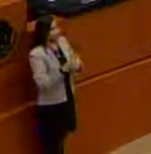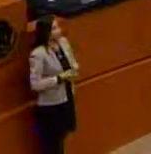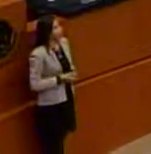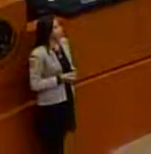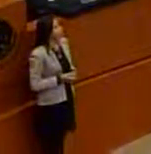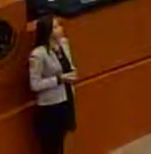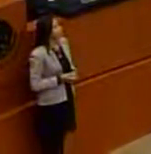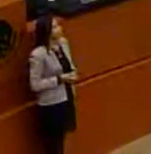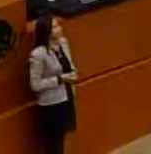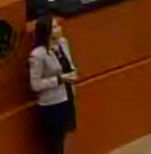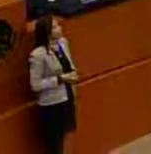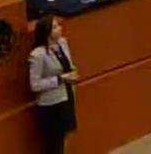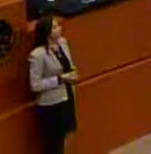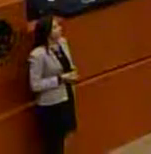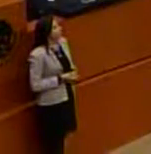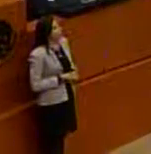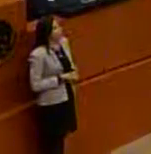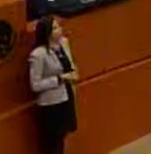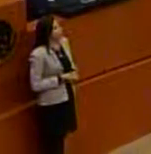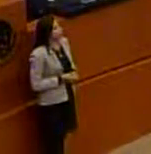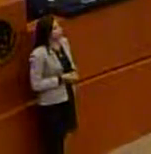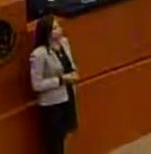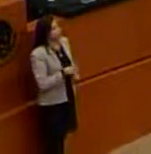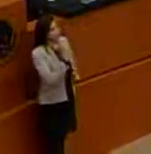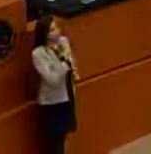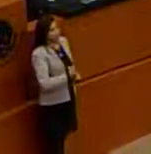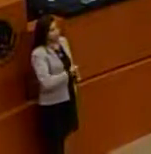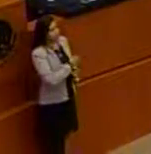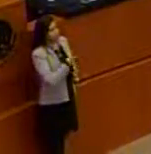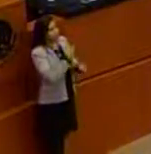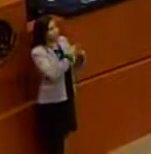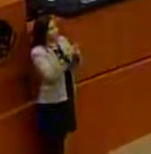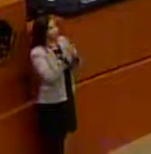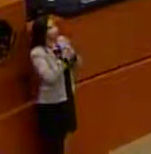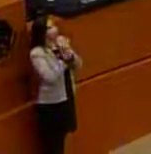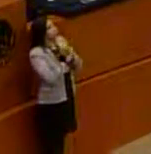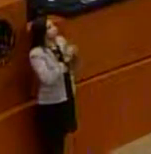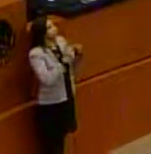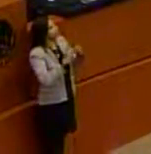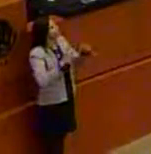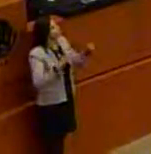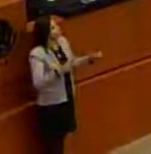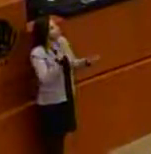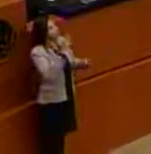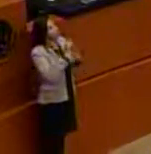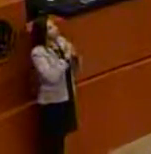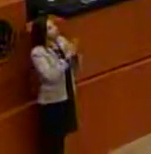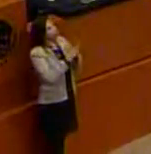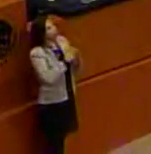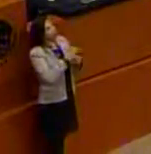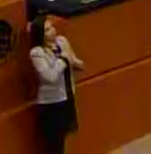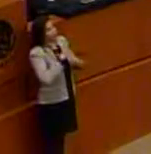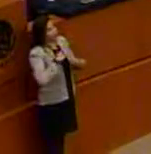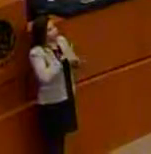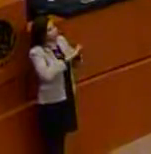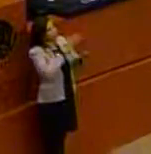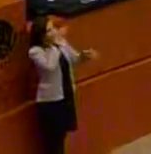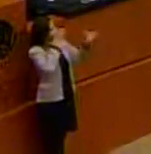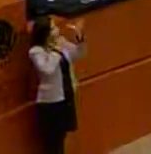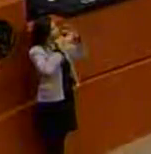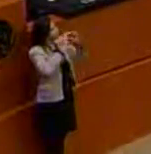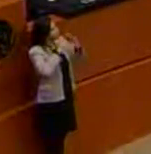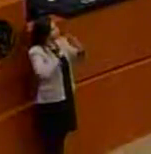problemática? Creo que aquí Suiza y algunos países desarrollados europeos tienen más que